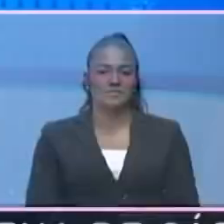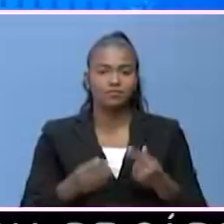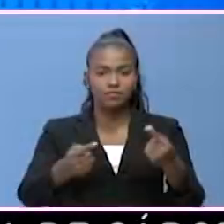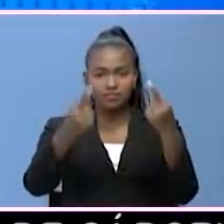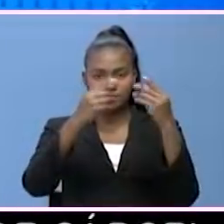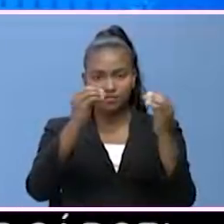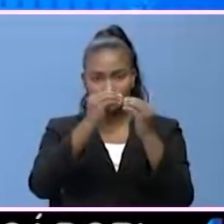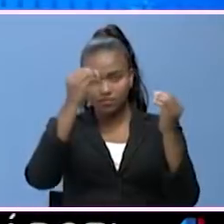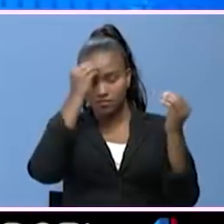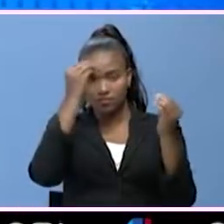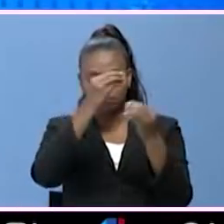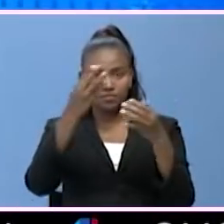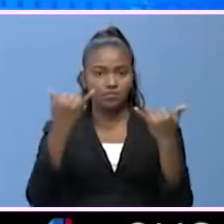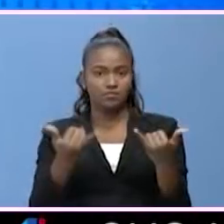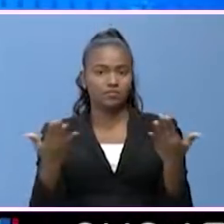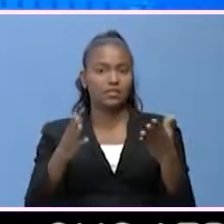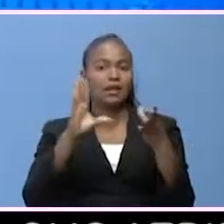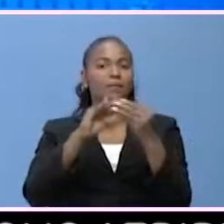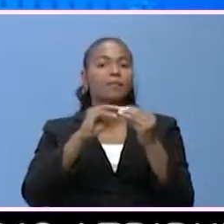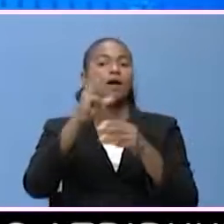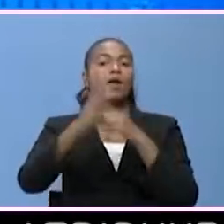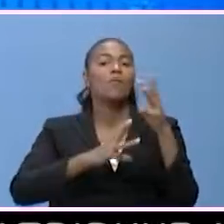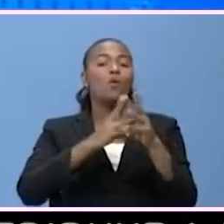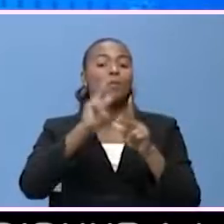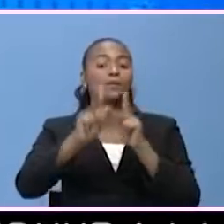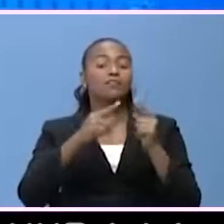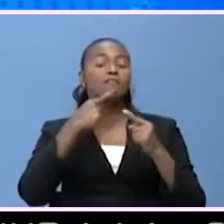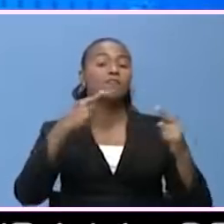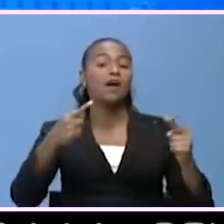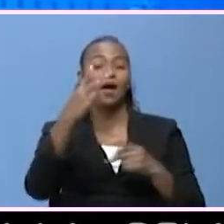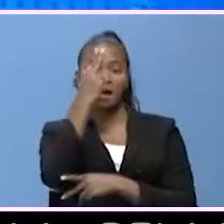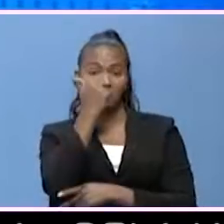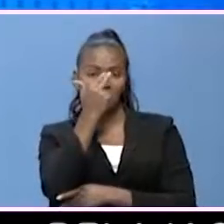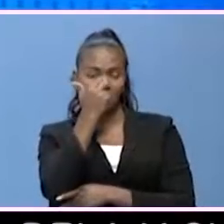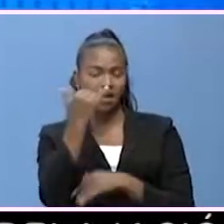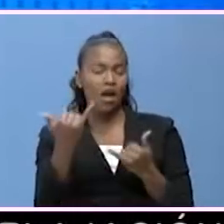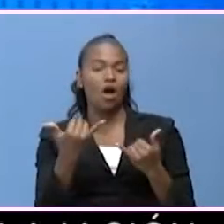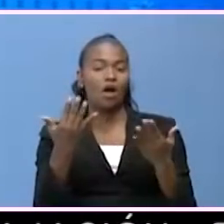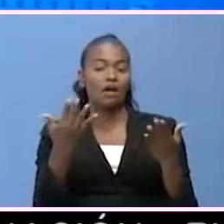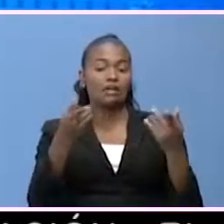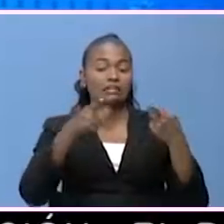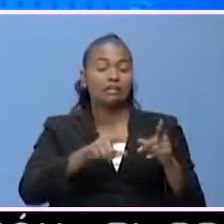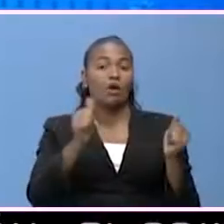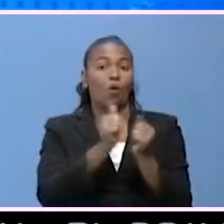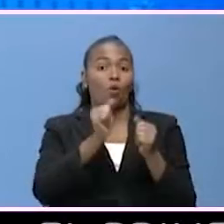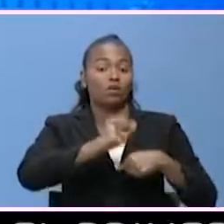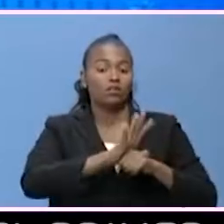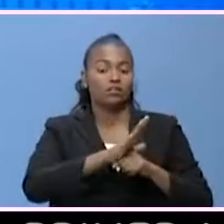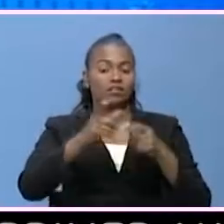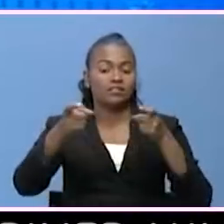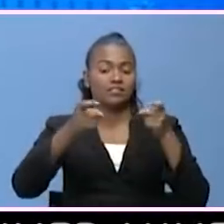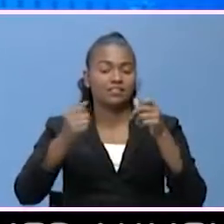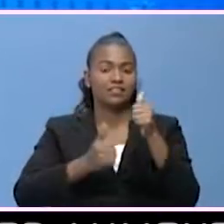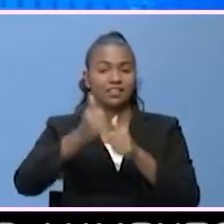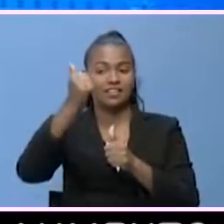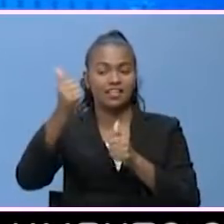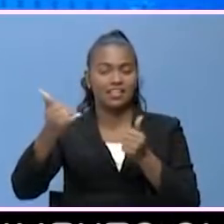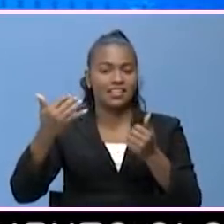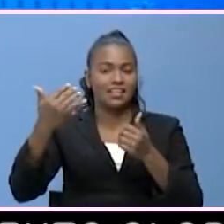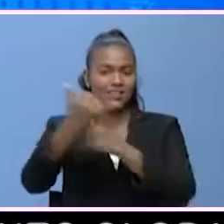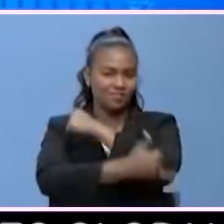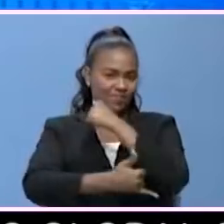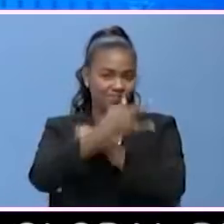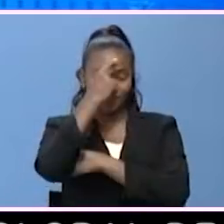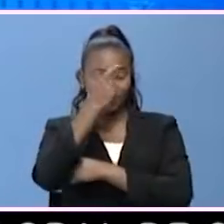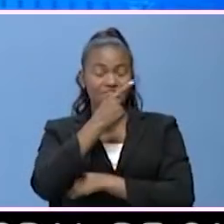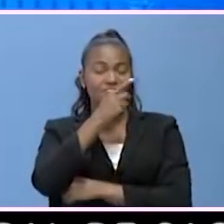Estamos de vuelta con las informaciones. Hablemos del mundo del arte, pero en esta ocasión junto al COVID-19, y es que la soberana del pueblo, Fefita La